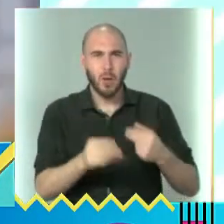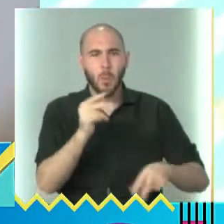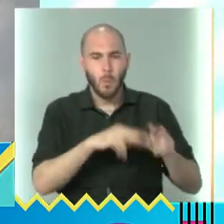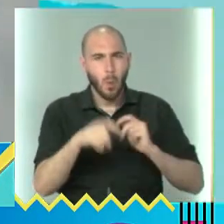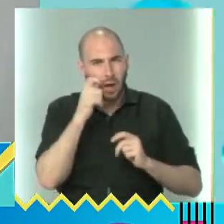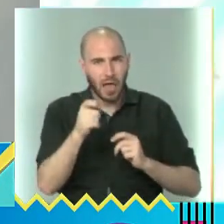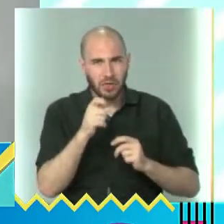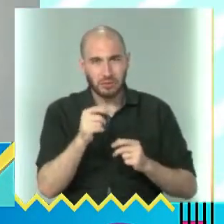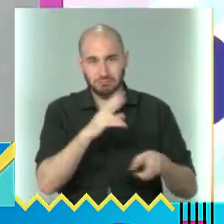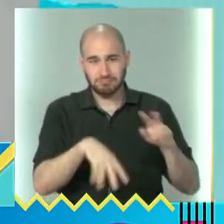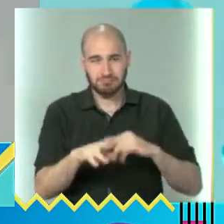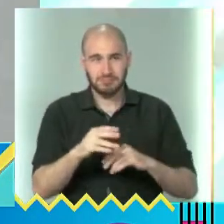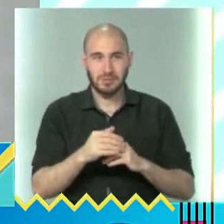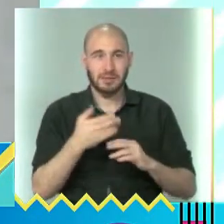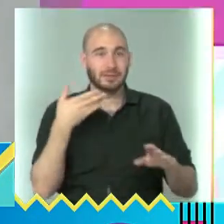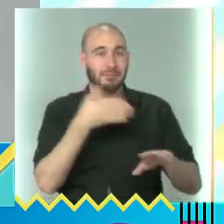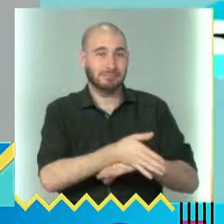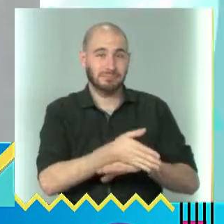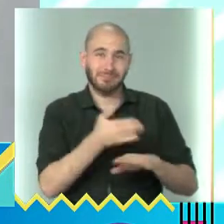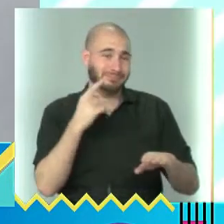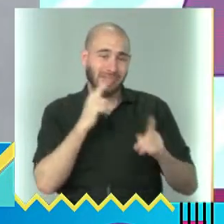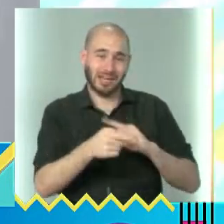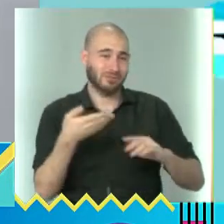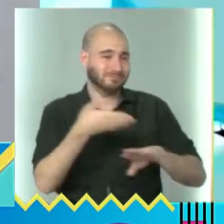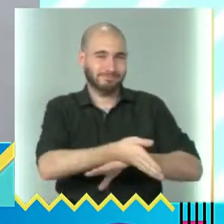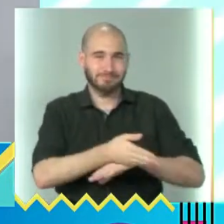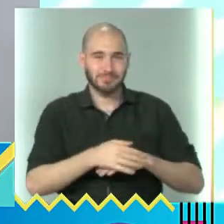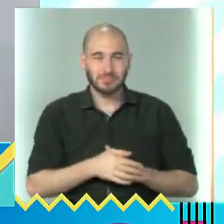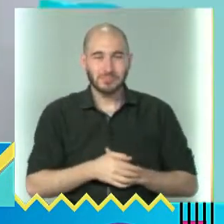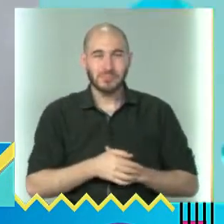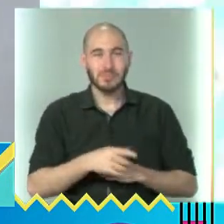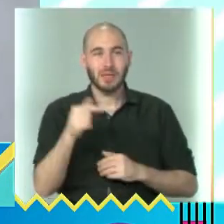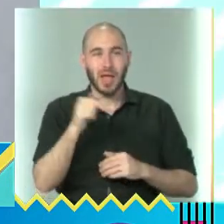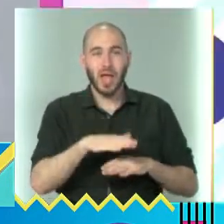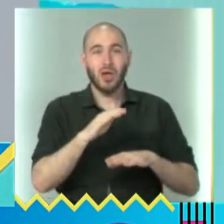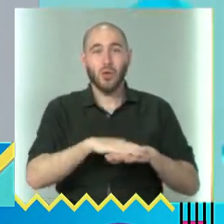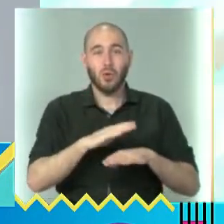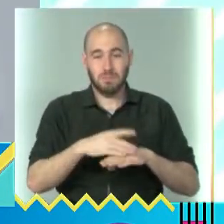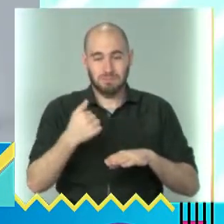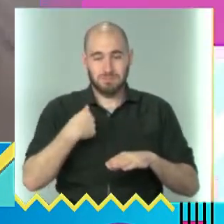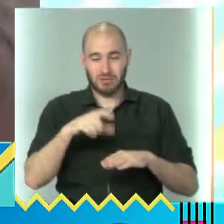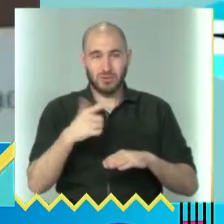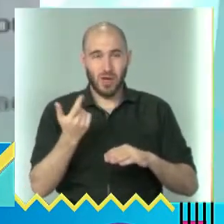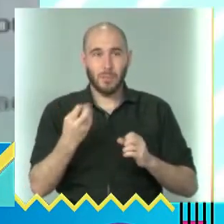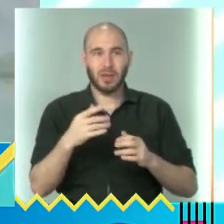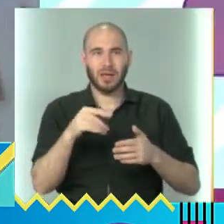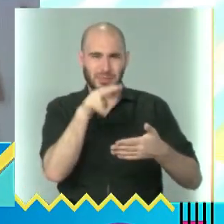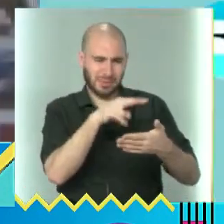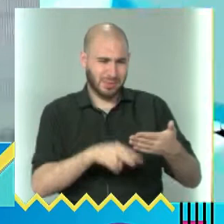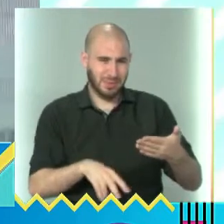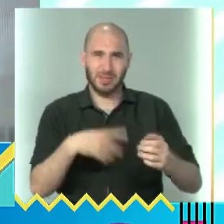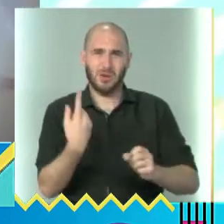etc., no, va nomás. Y en ese sentido habría una desculpabilización de la gente, porque no podés leer